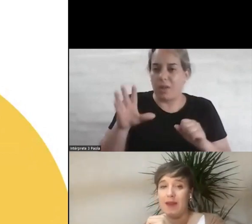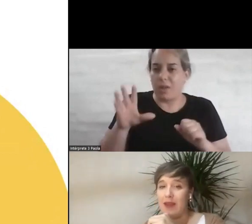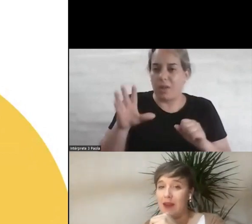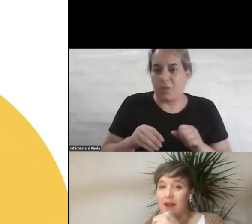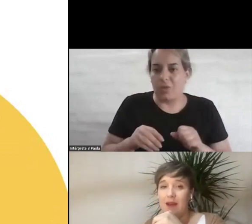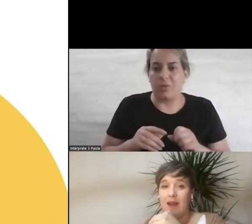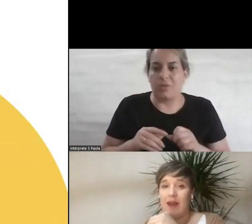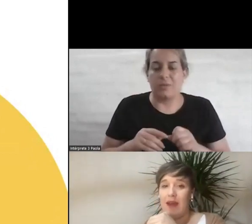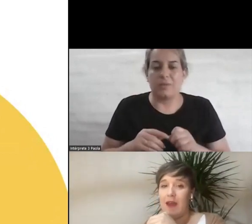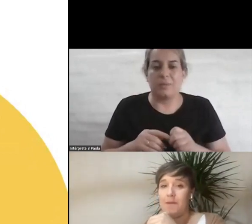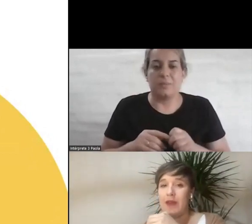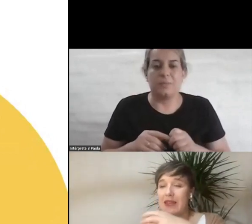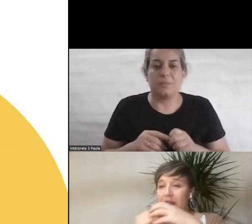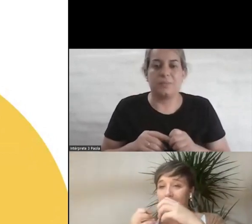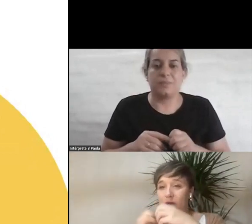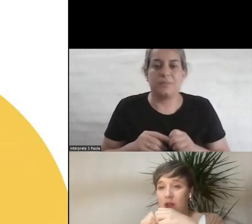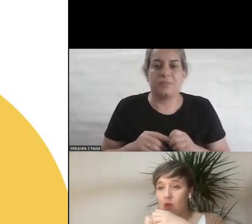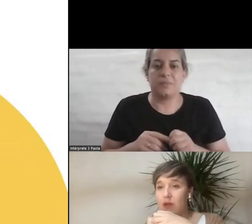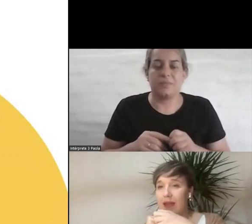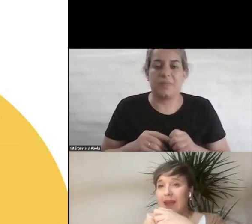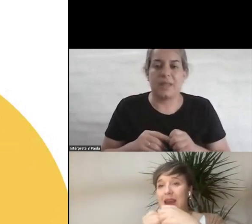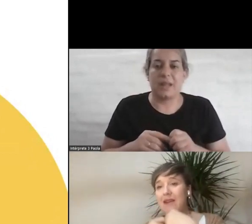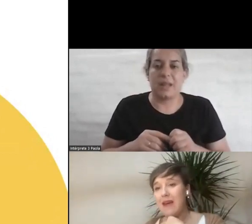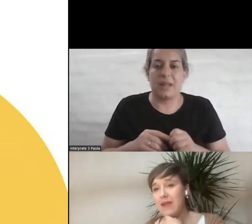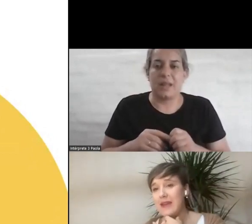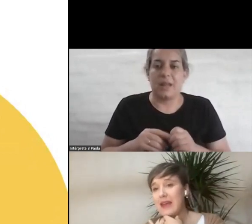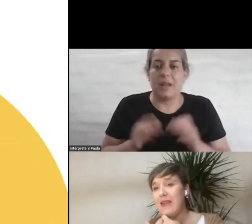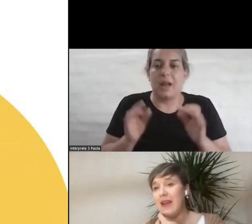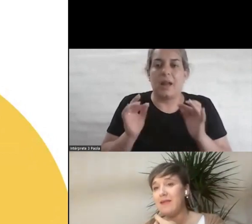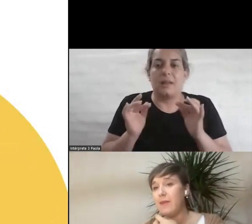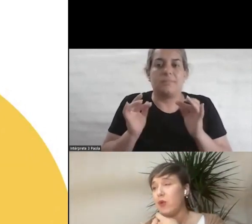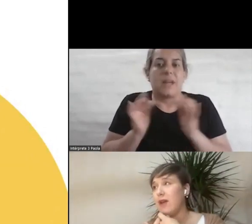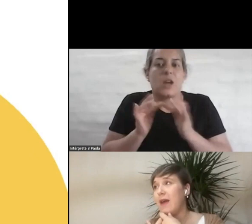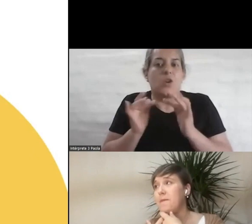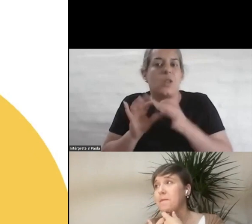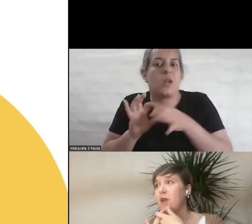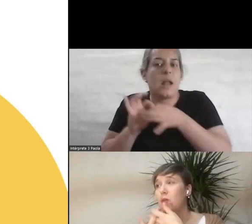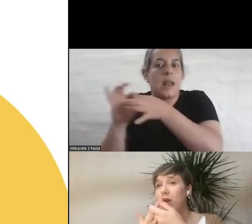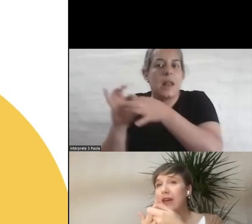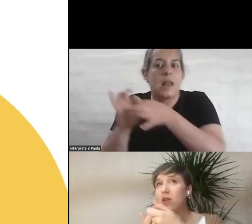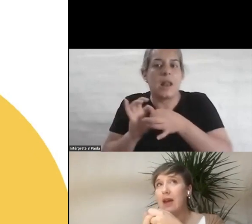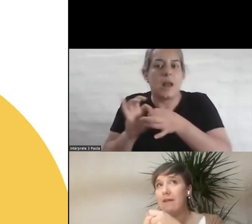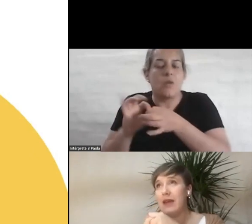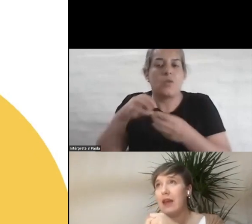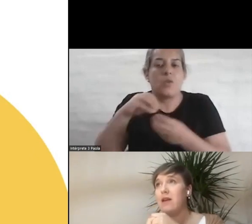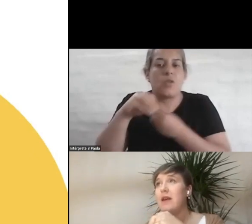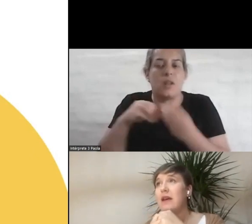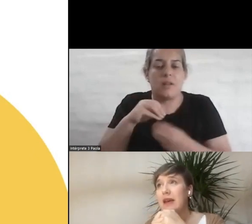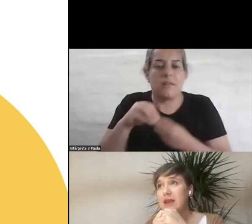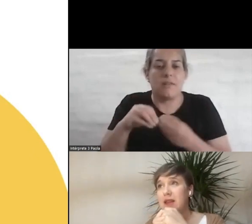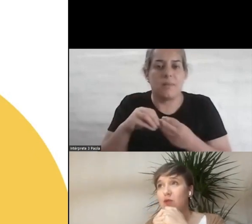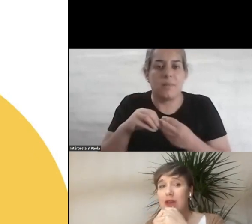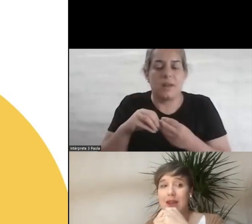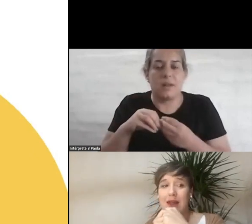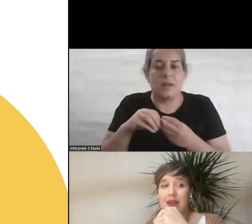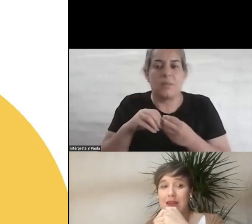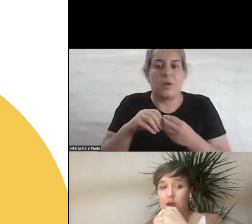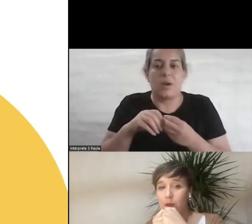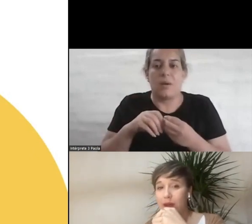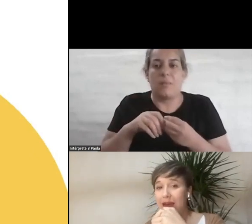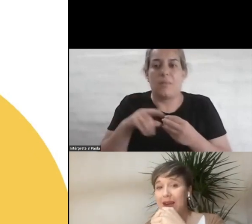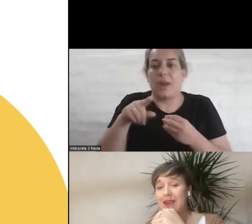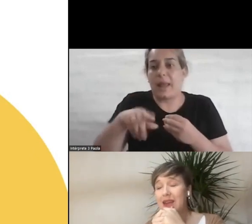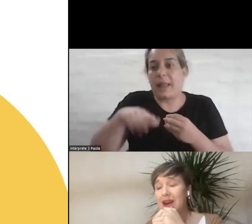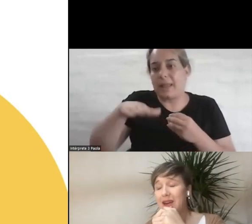para permitir que esa relación se nutra y que esa lactancia siga adelante, porque como en el caso de Gabriel, existen muchas lactancias